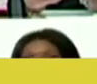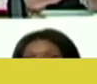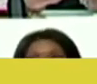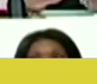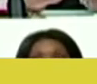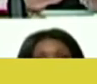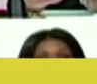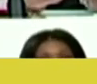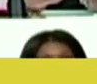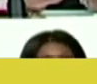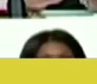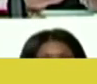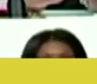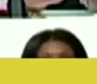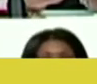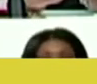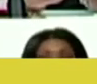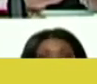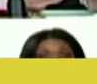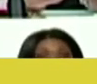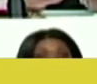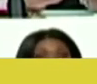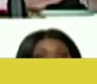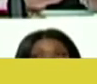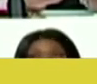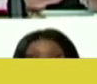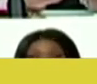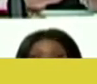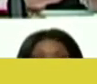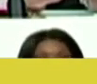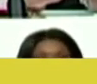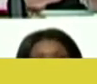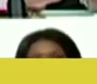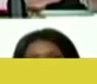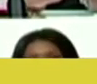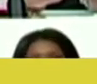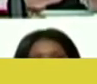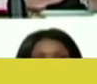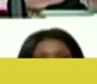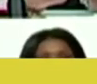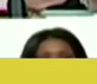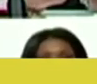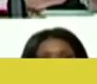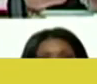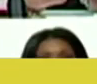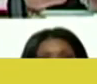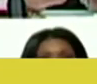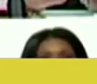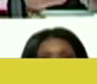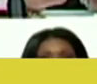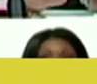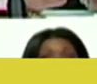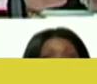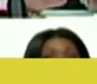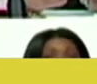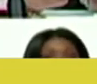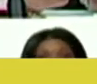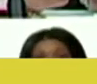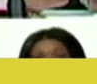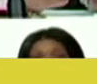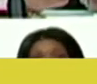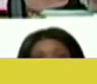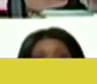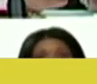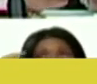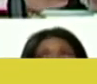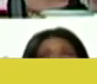El brote de coronavirus en toda la frontera es alarmante. Alarmante. En Colombia